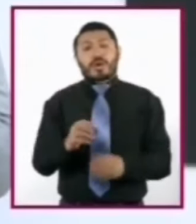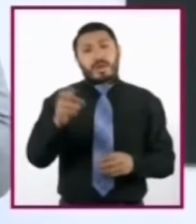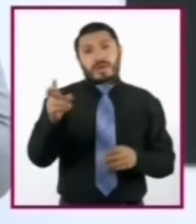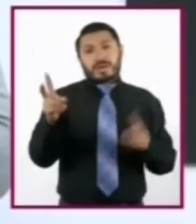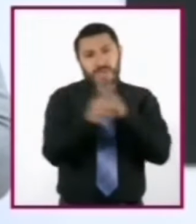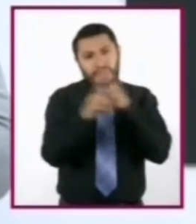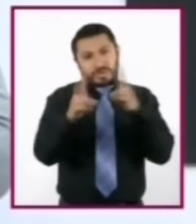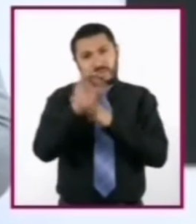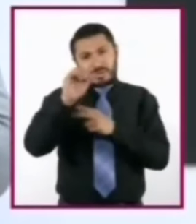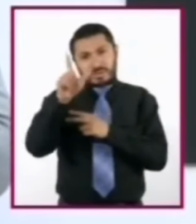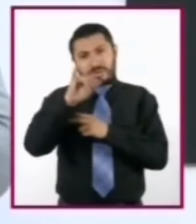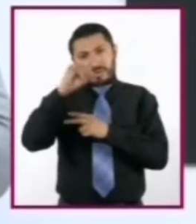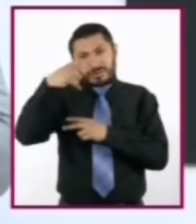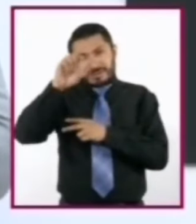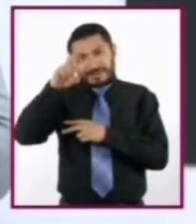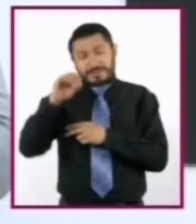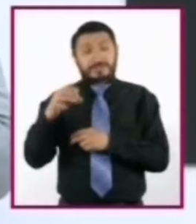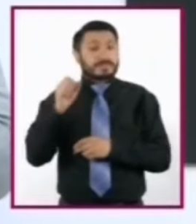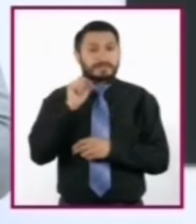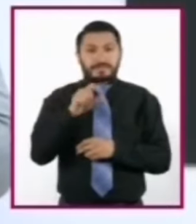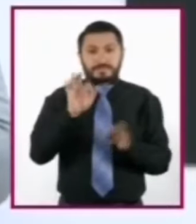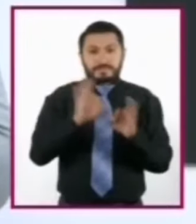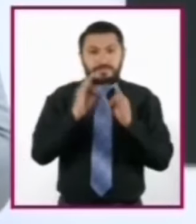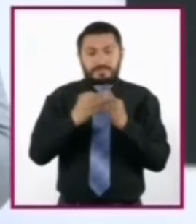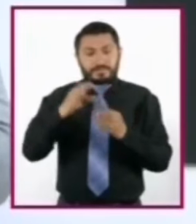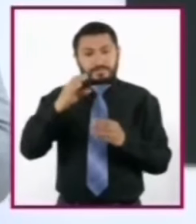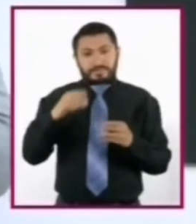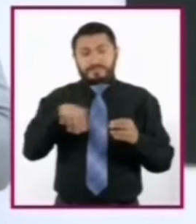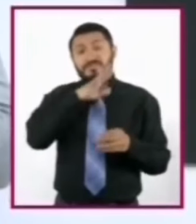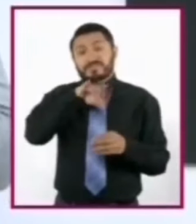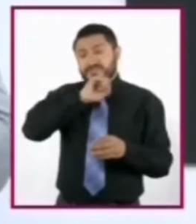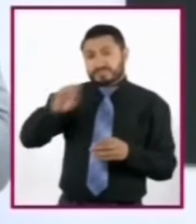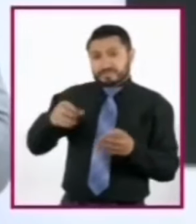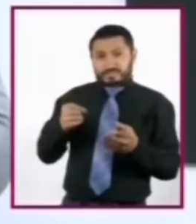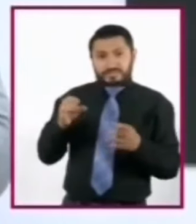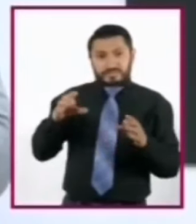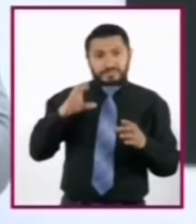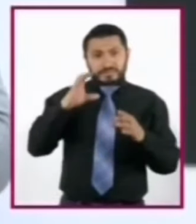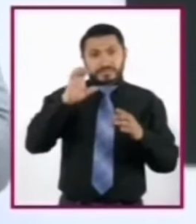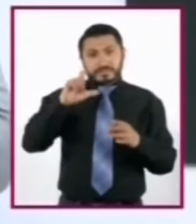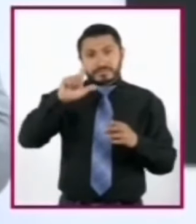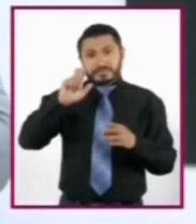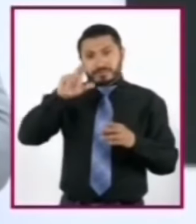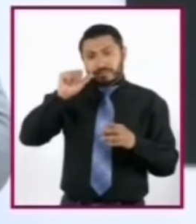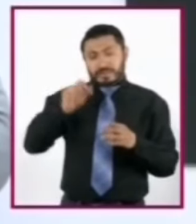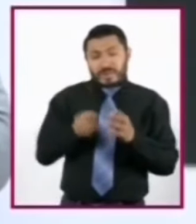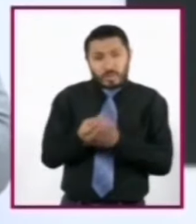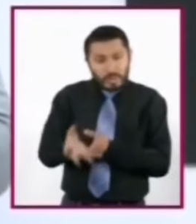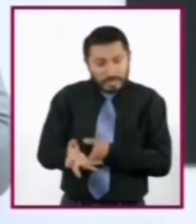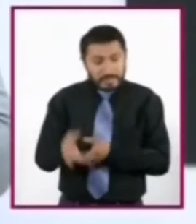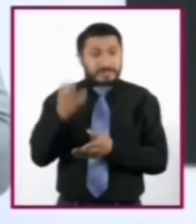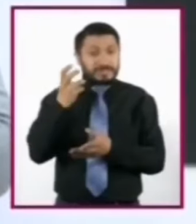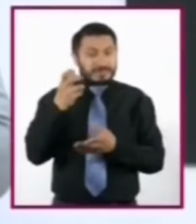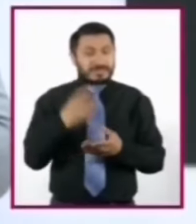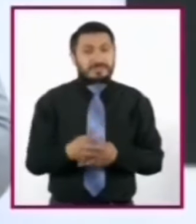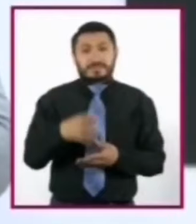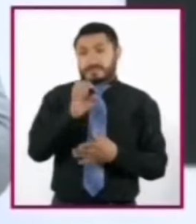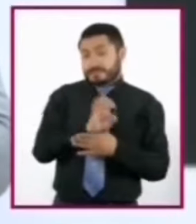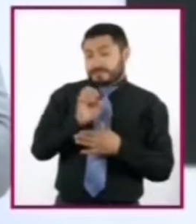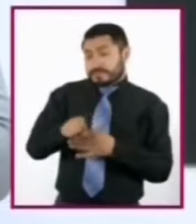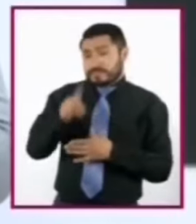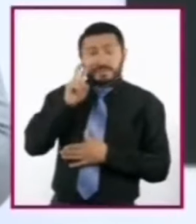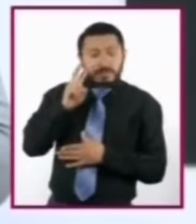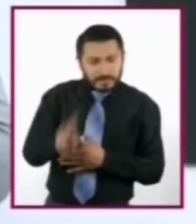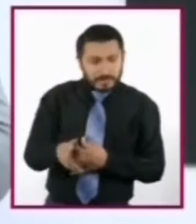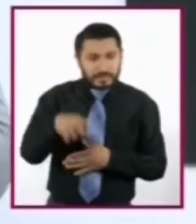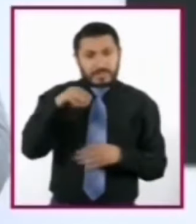manera en la que los desechos salen de la célula. Entonces, como puedes ver, el movimiento browniano es muy